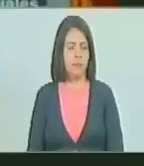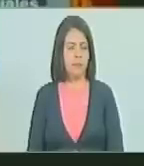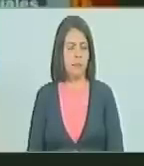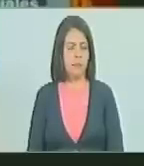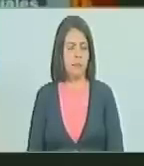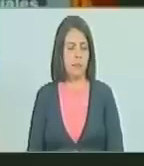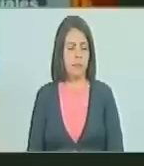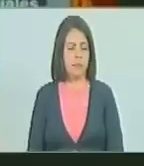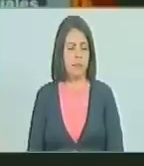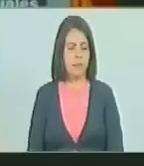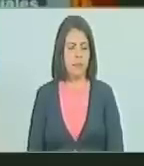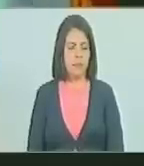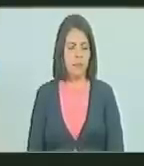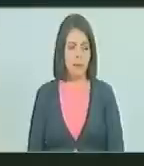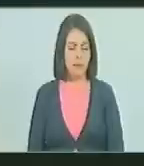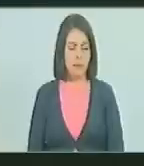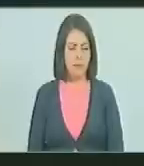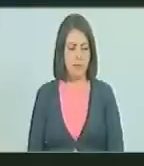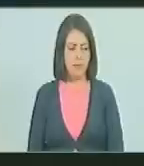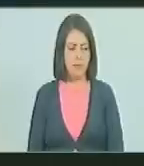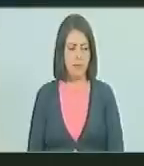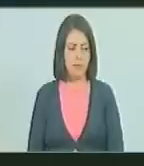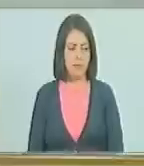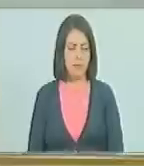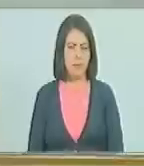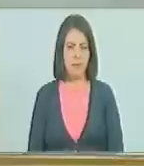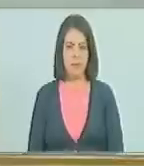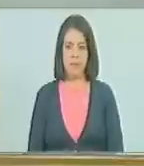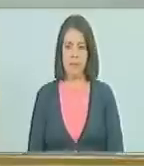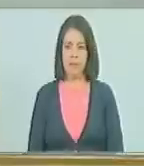it, you need special plants.